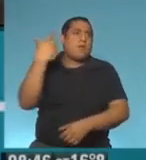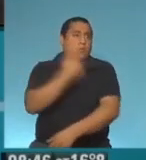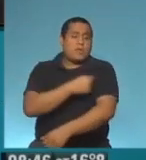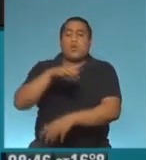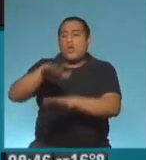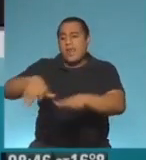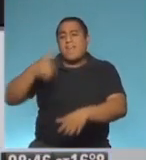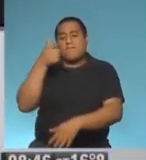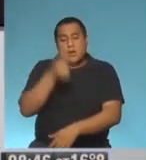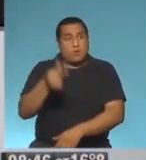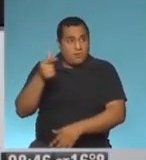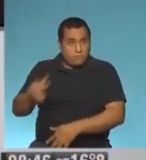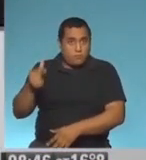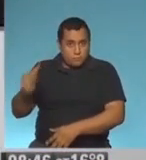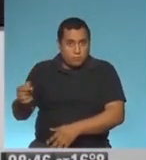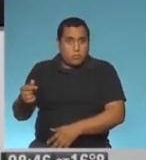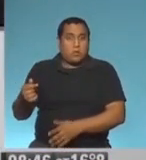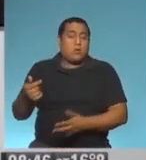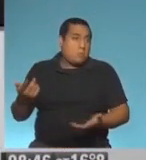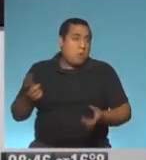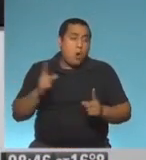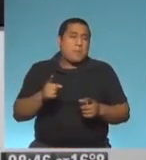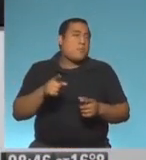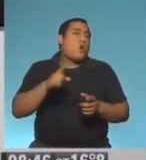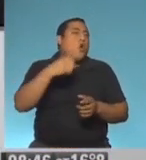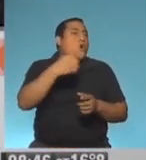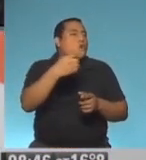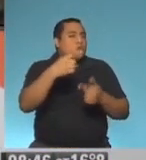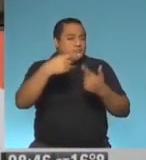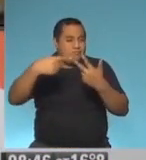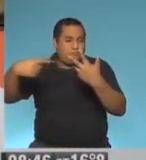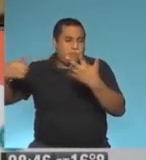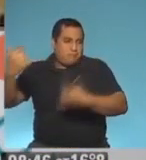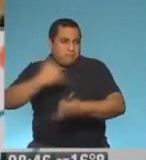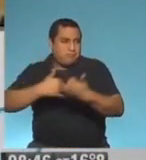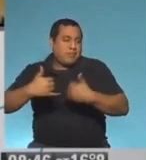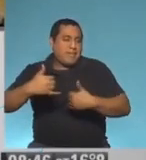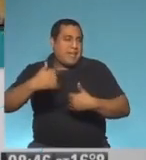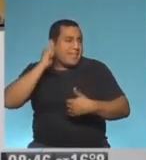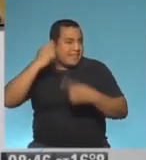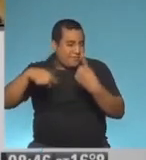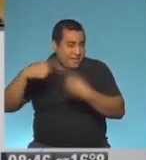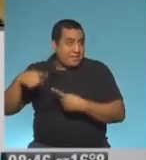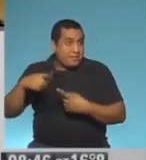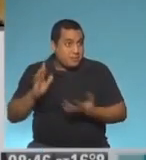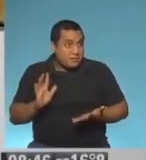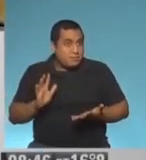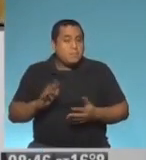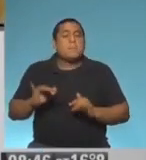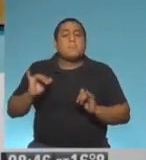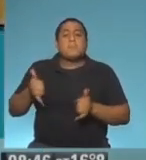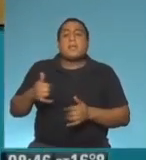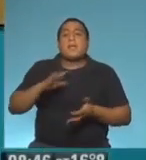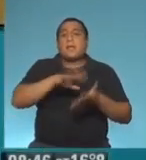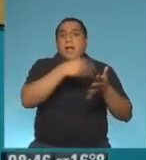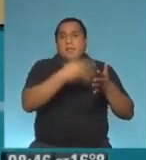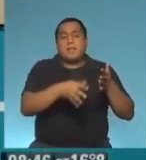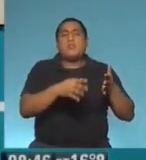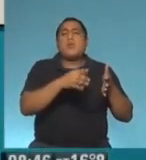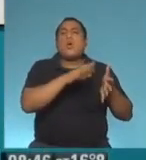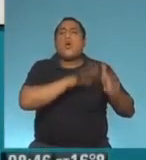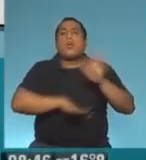niños o con todos los rangos etarios que o recién mencionadas alessandro calendario está pensado para organizar en distintas edades